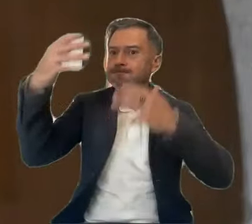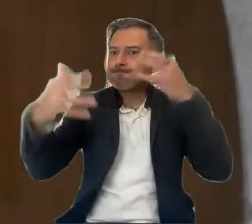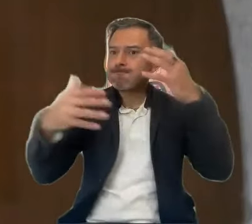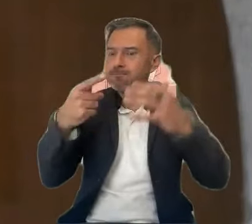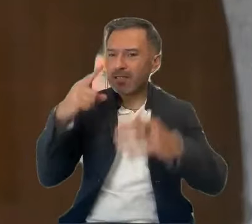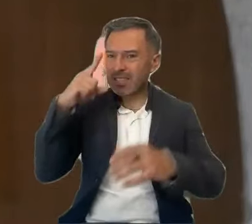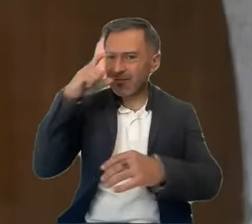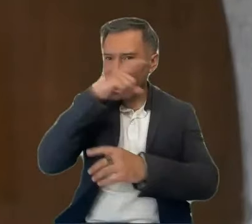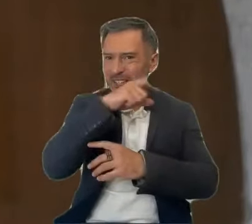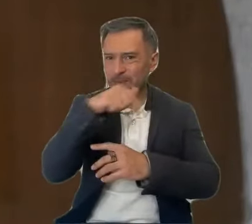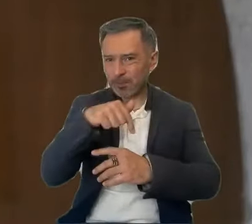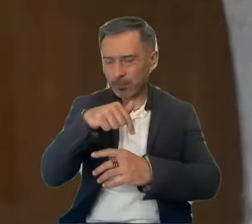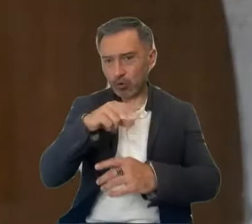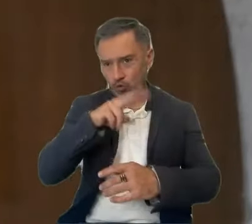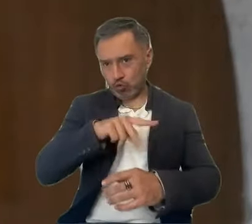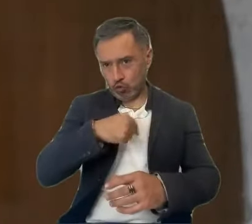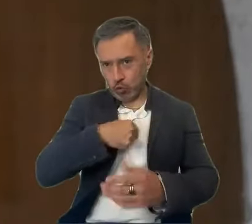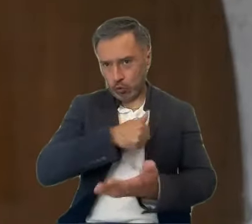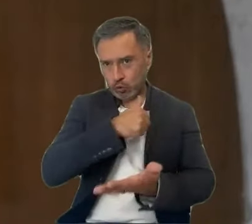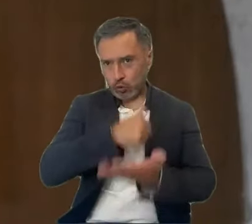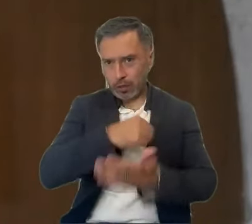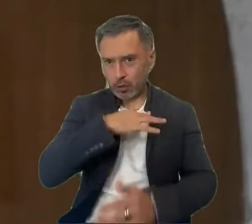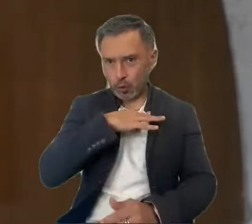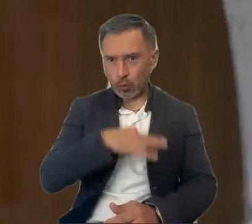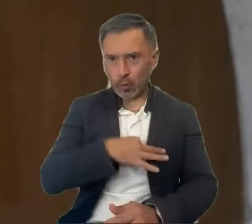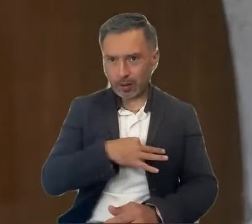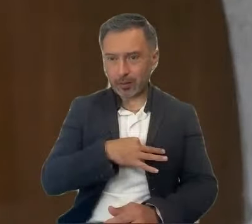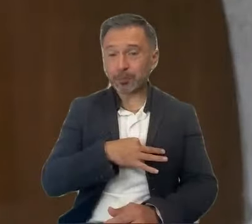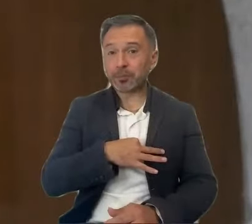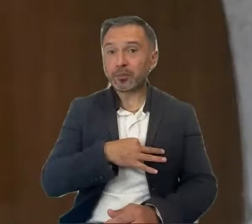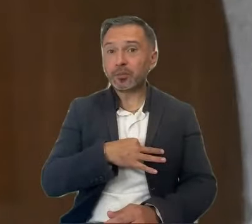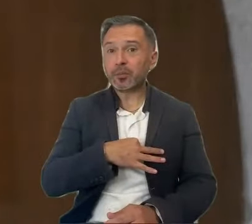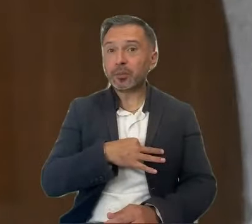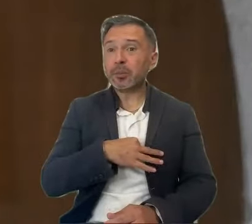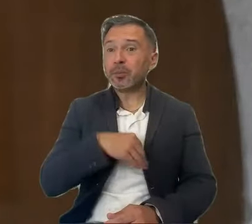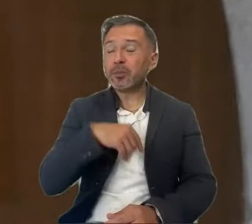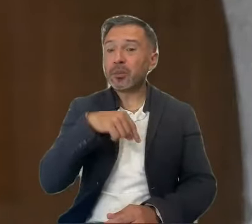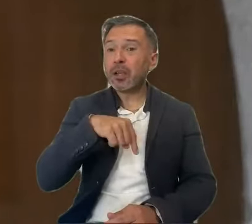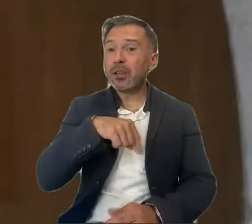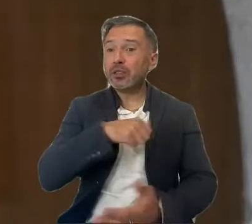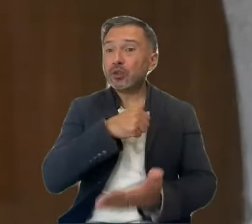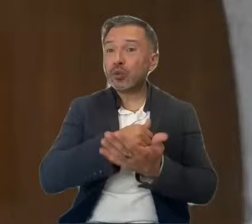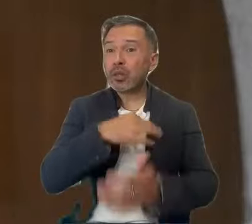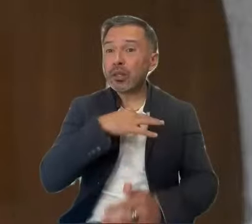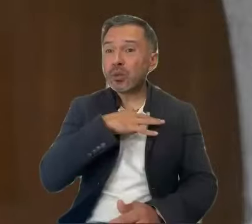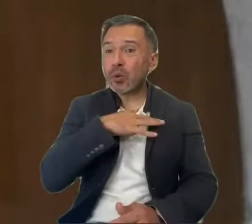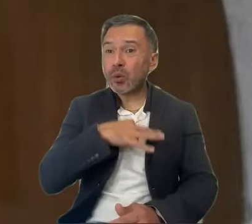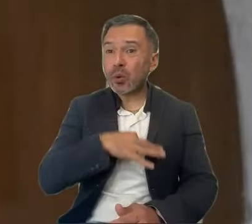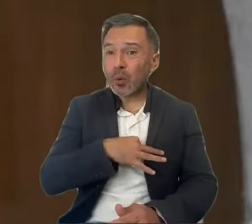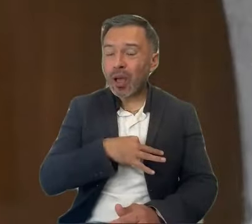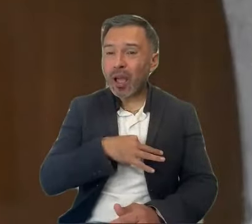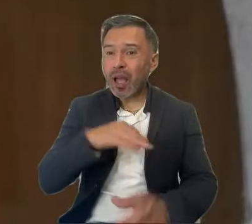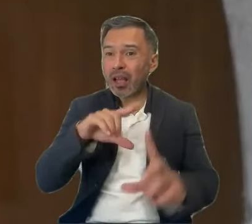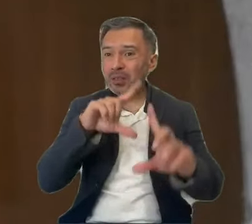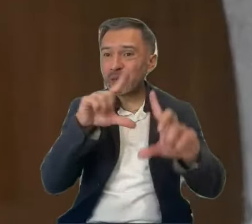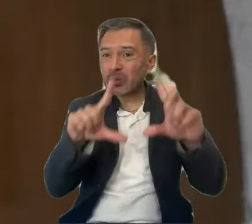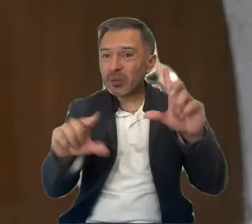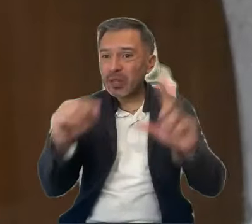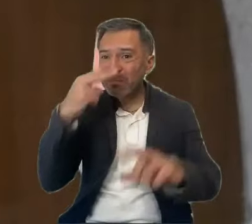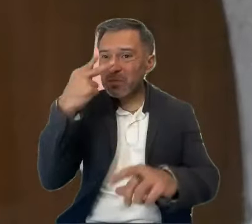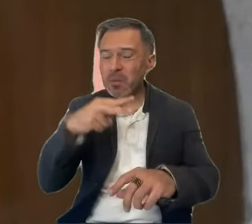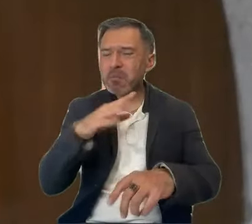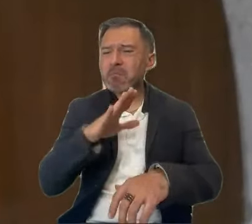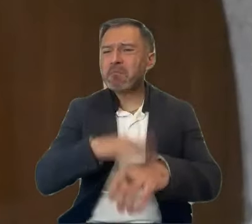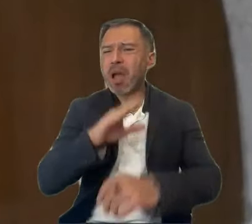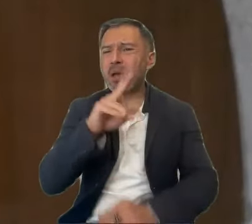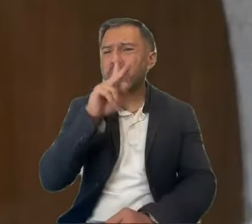Toluca, yo soy de Toluca. Toluca ya es la ciudad con la peor calidad de aire de todo el país. Ya tiene peor